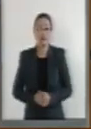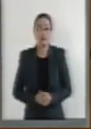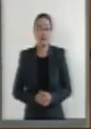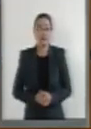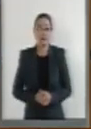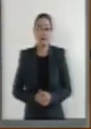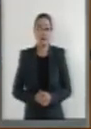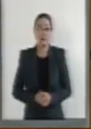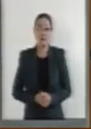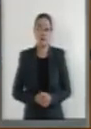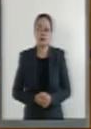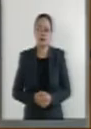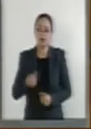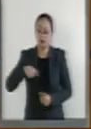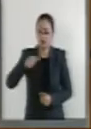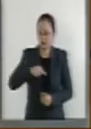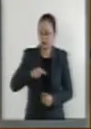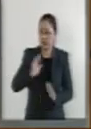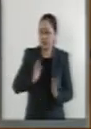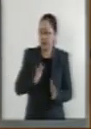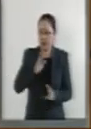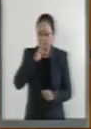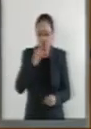somos uno de los sujetos obligados